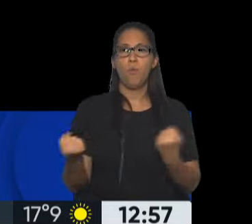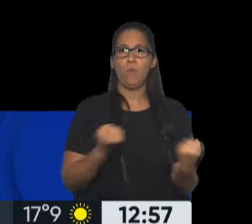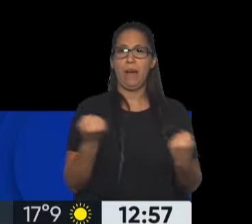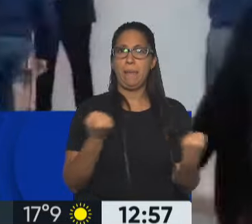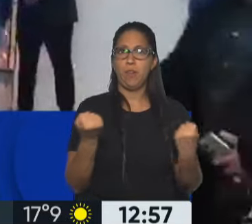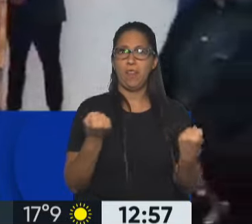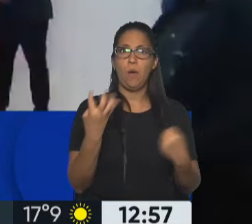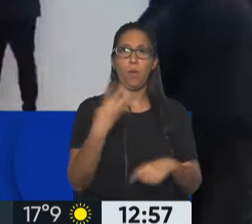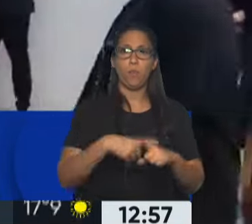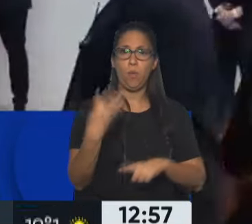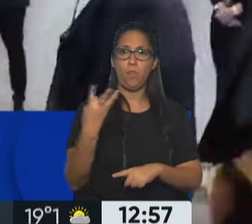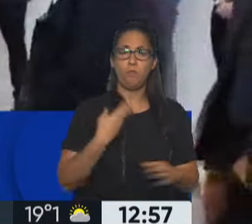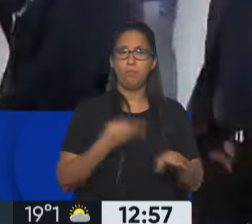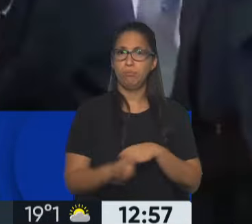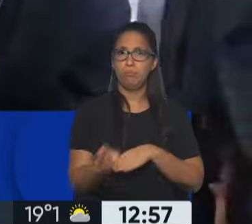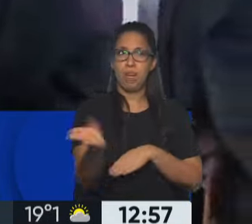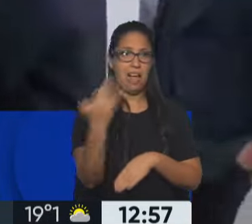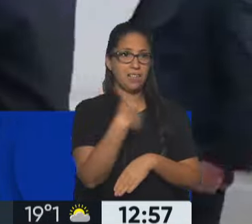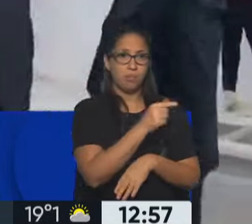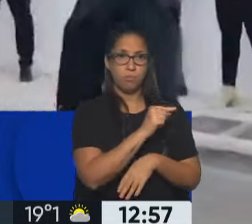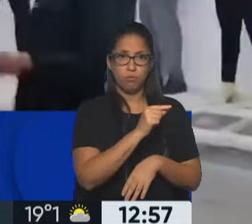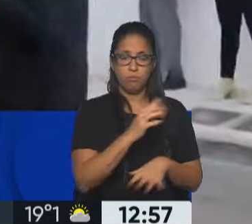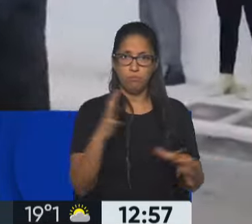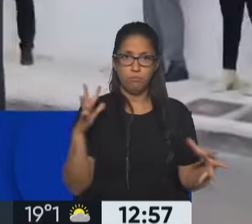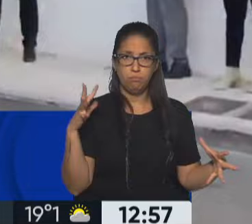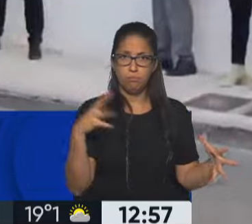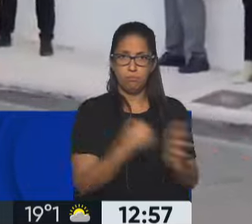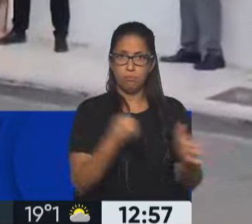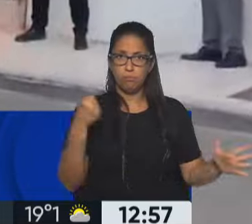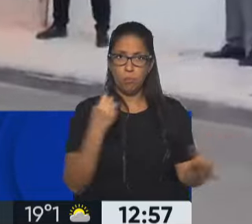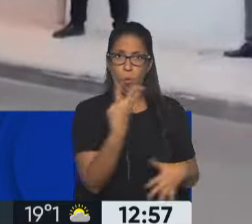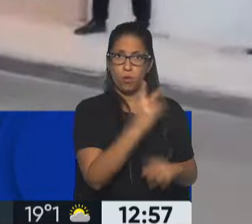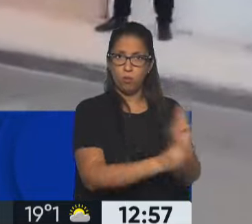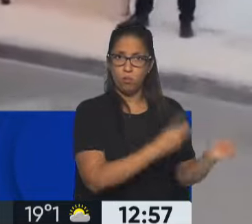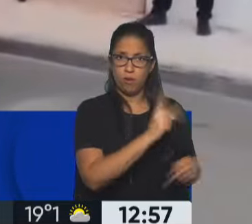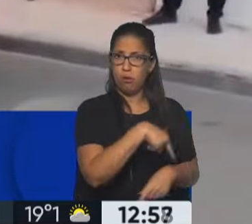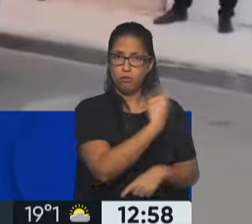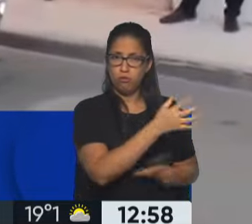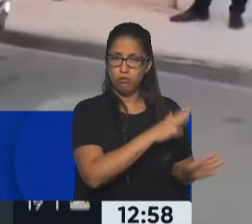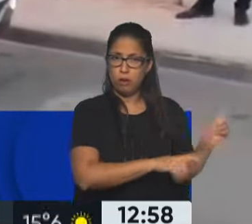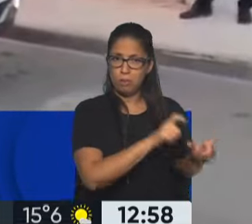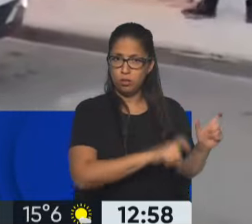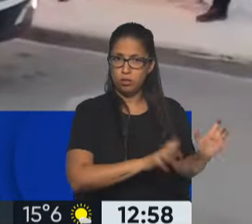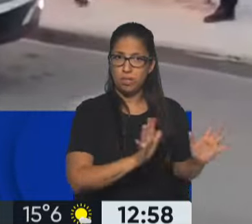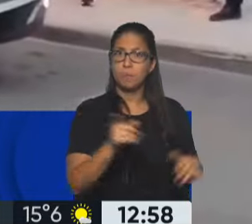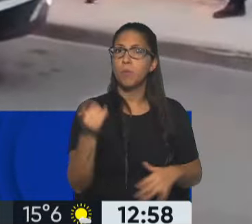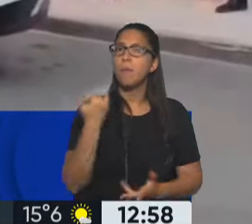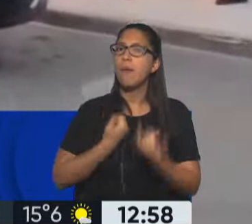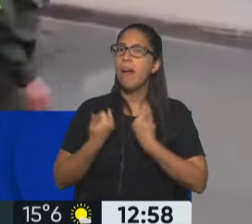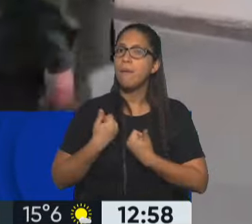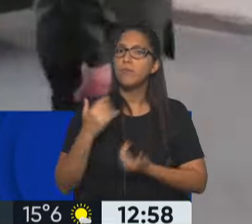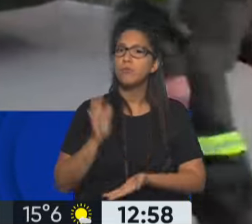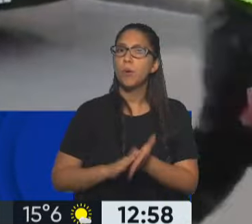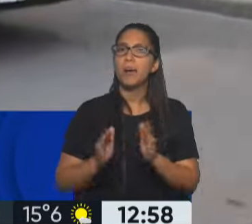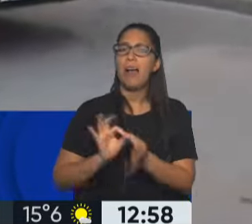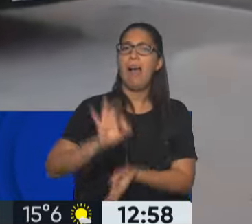que es el mismo camino donde hubo una tragedia hace pocas horas. Hace pocas horas, con 4 muertos, lamentablemente. Pero a ver, vos me hablás de altura, y a Boca mucho